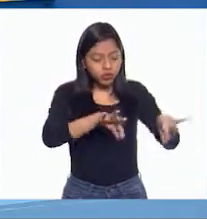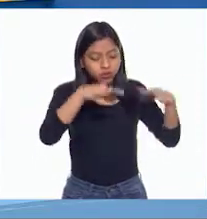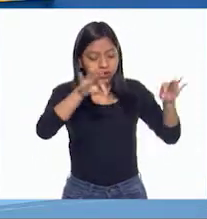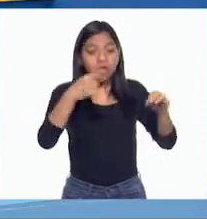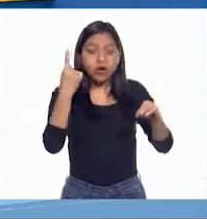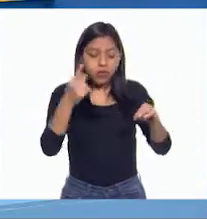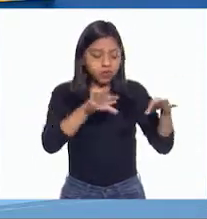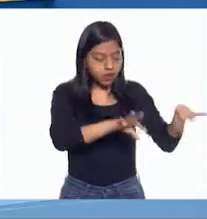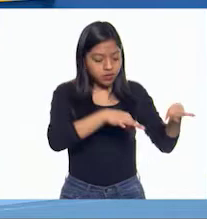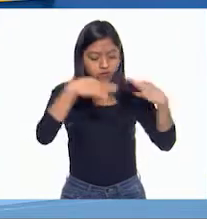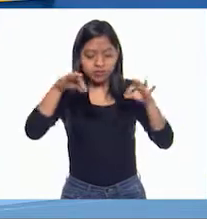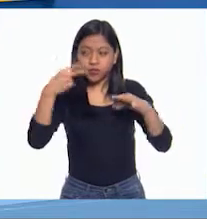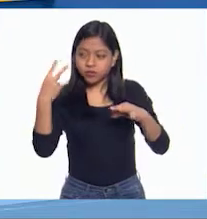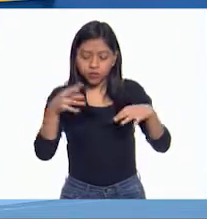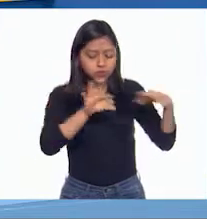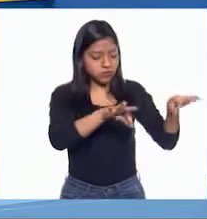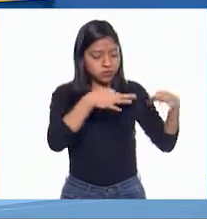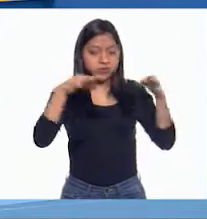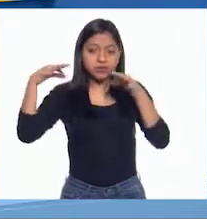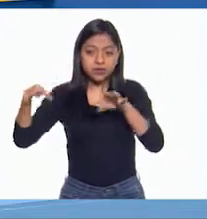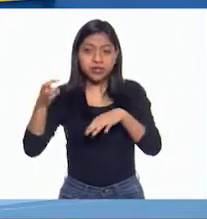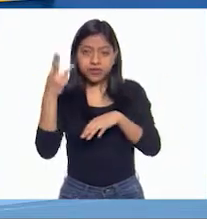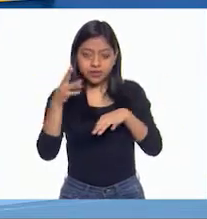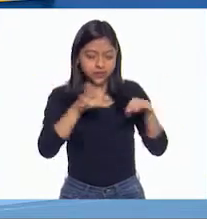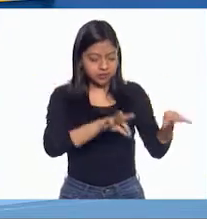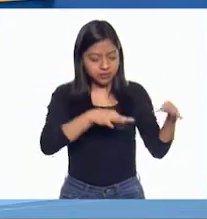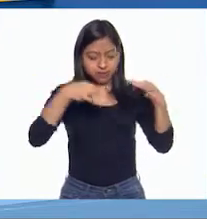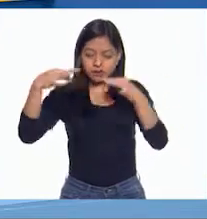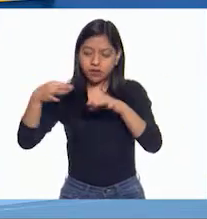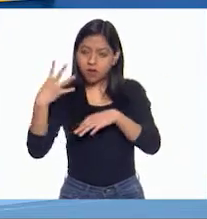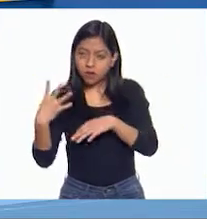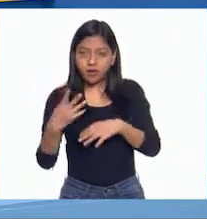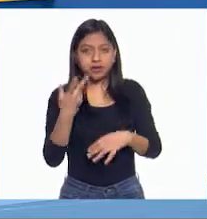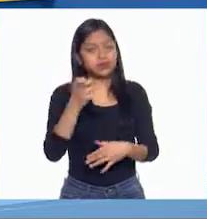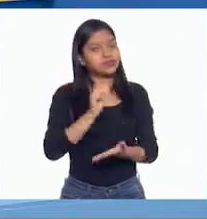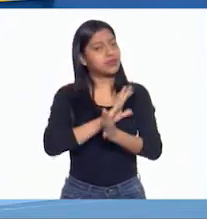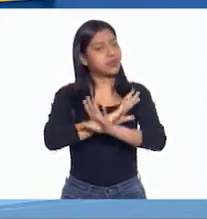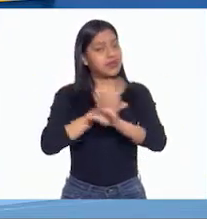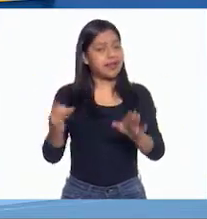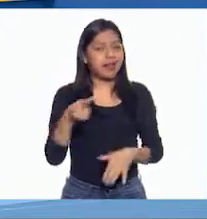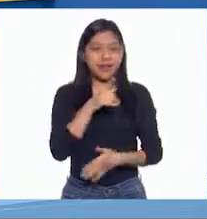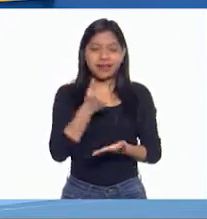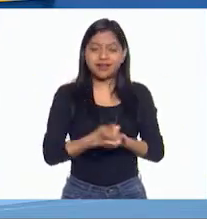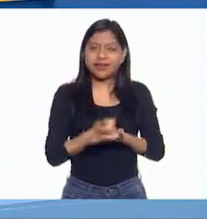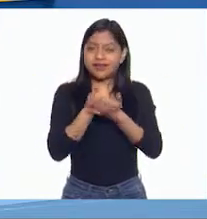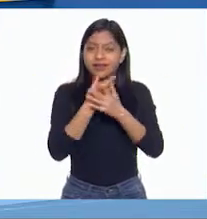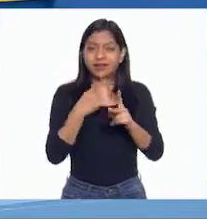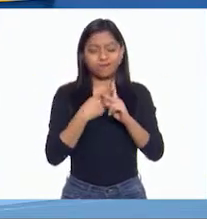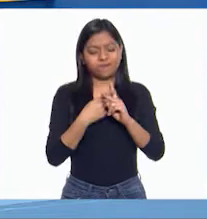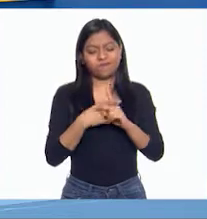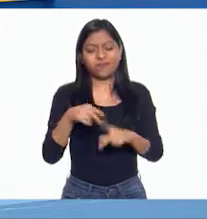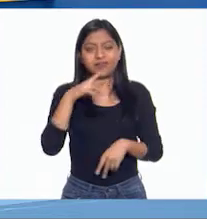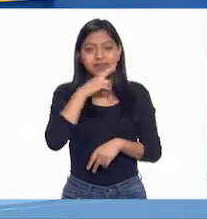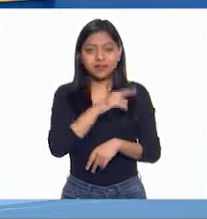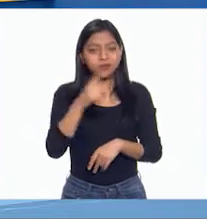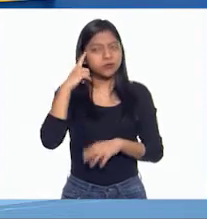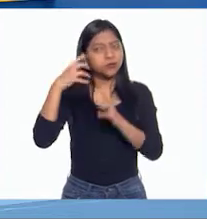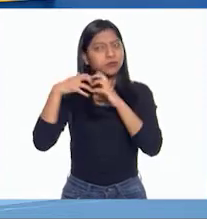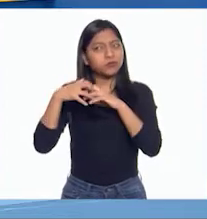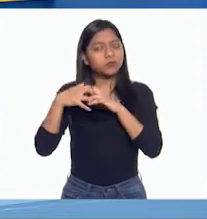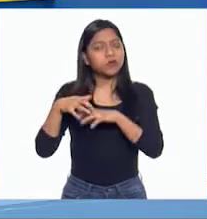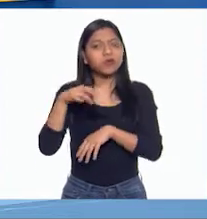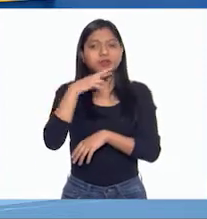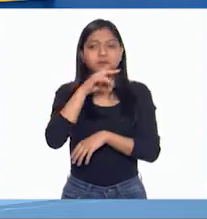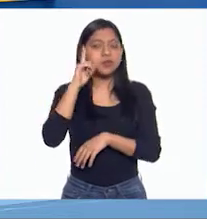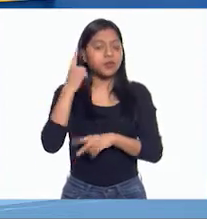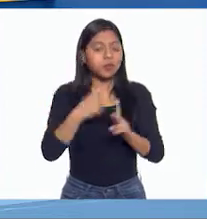una para formar los paquetes, pero el maestro ya me hizo la vida mucho más fácil. La verdad es que me ayudó a pensar en una forma más rápida